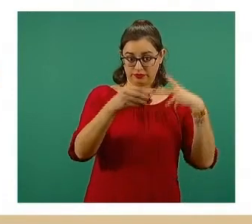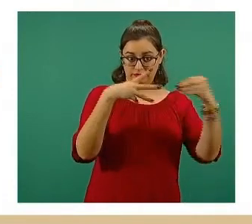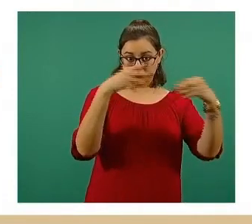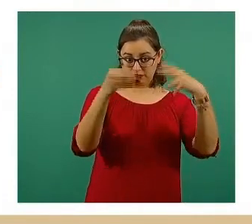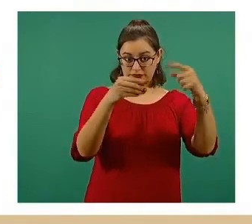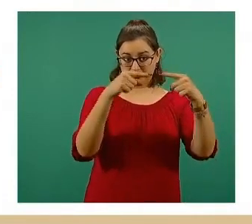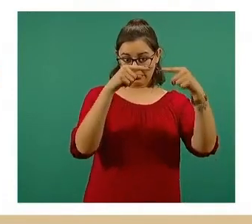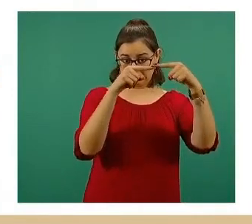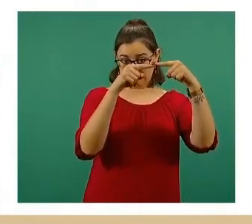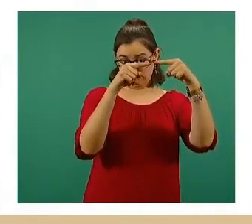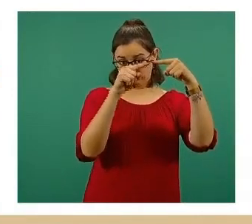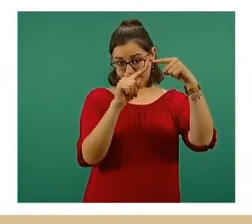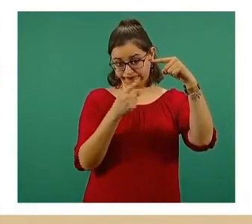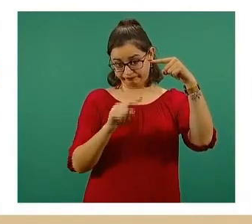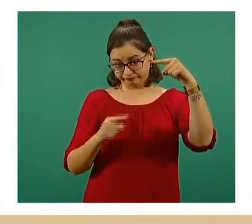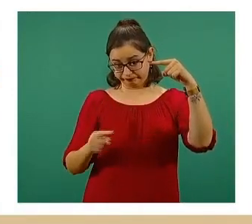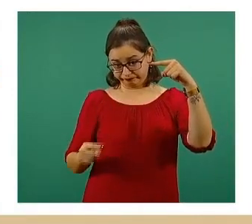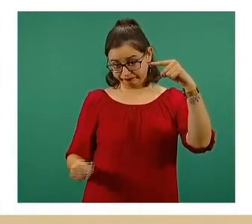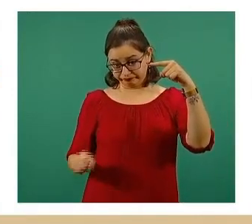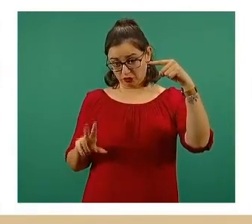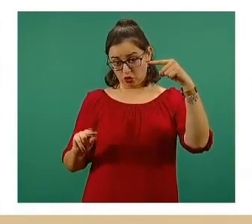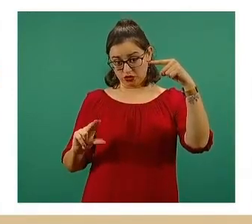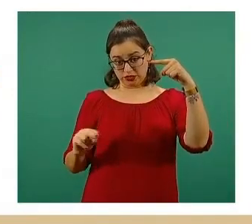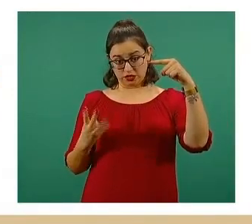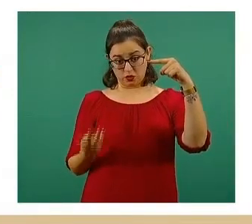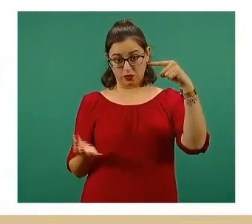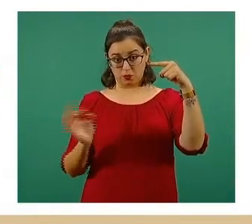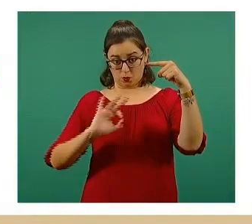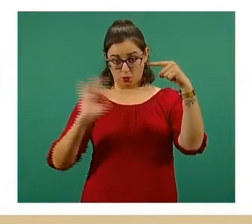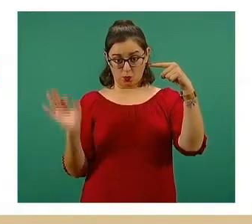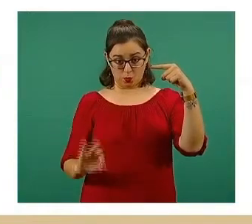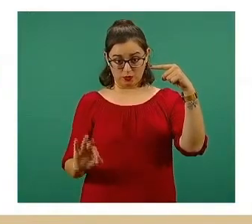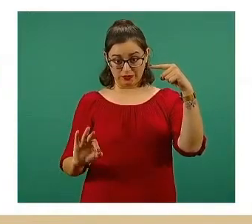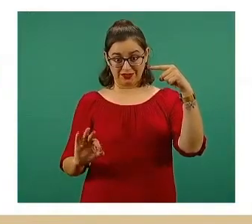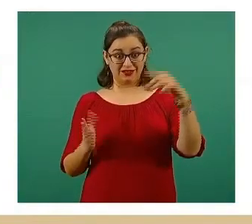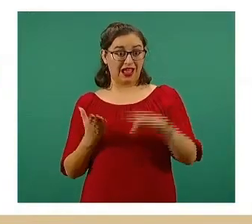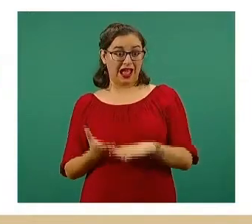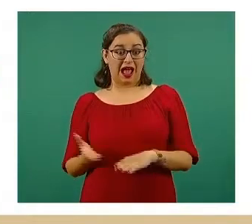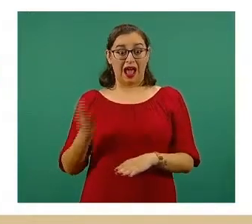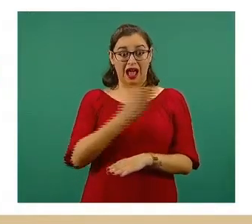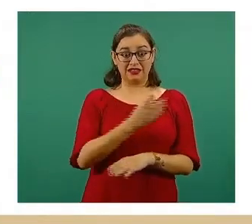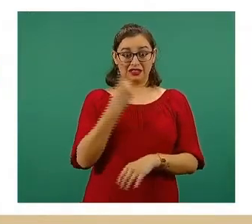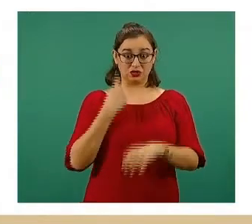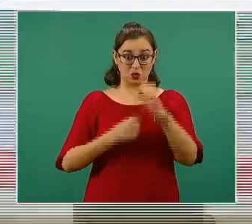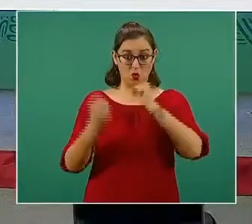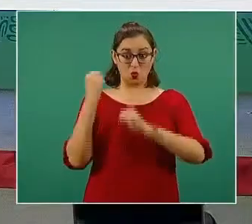la fecha del día de hoy, que además observamos que es menor de cuando se inició